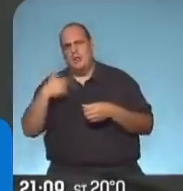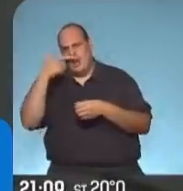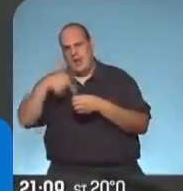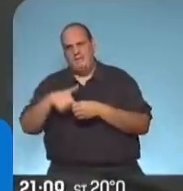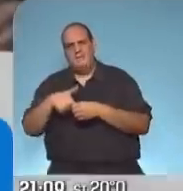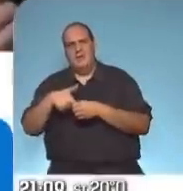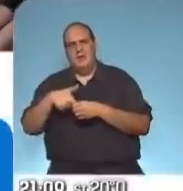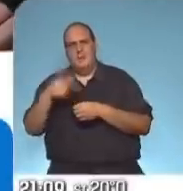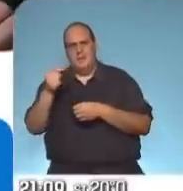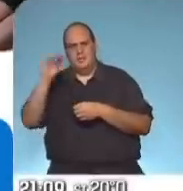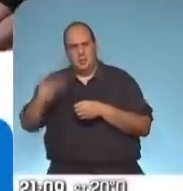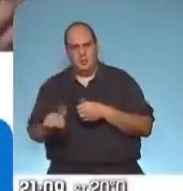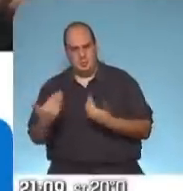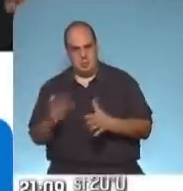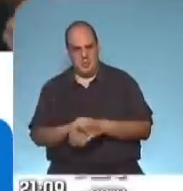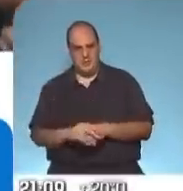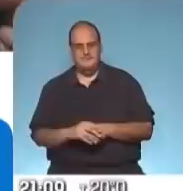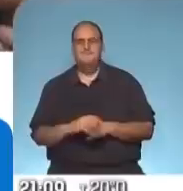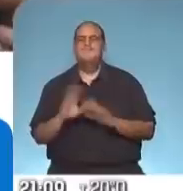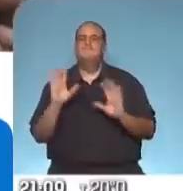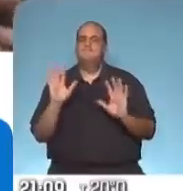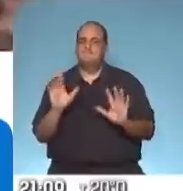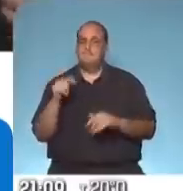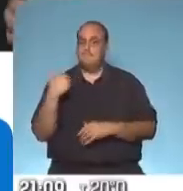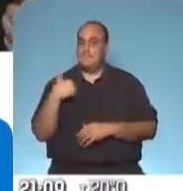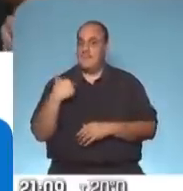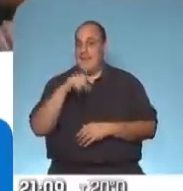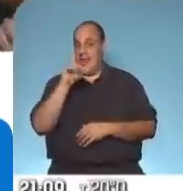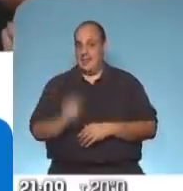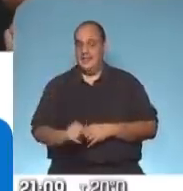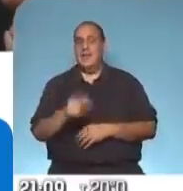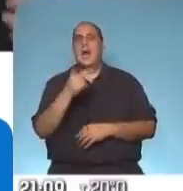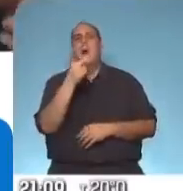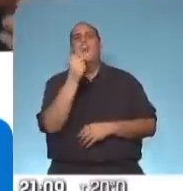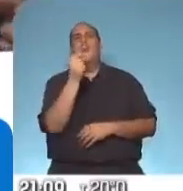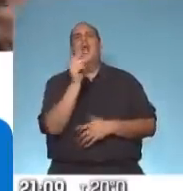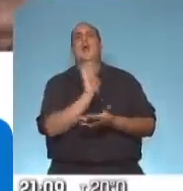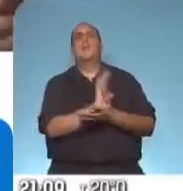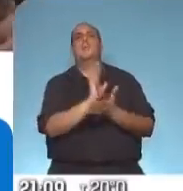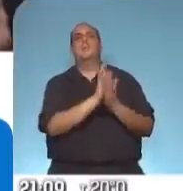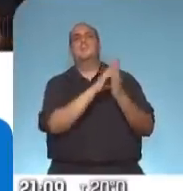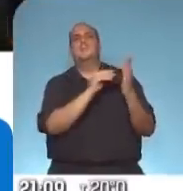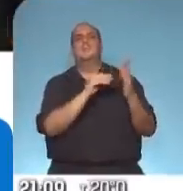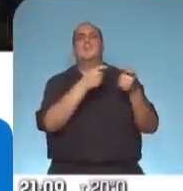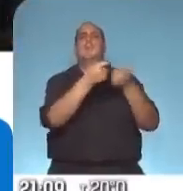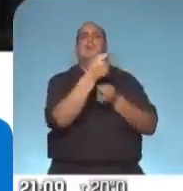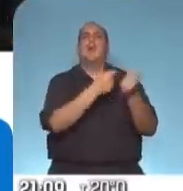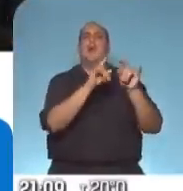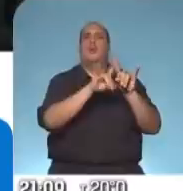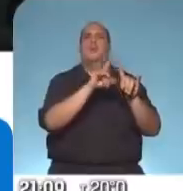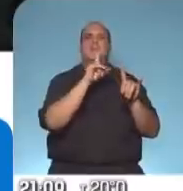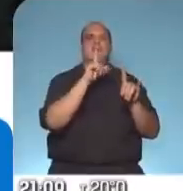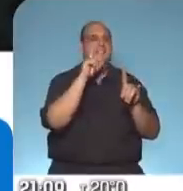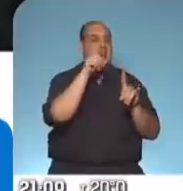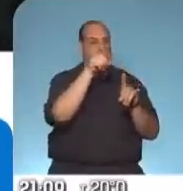en Argentina el precio de referencia que se toma no es el del mercado del WTI, que es el mercado